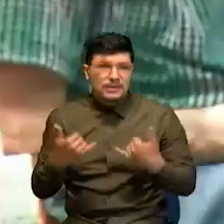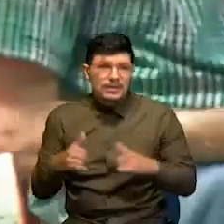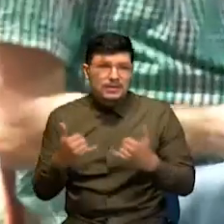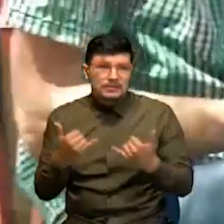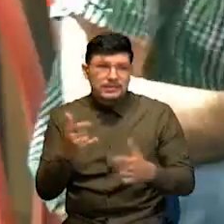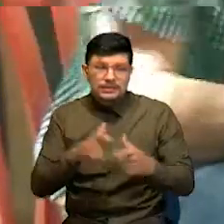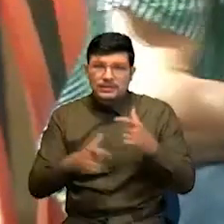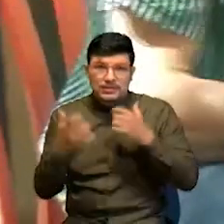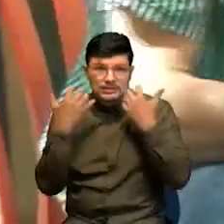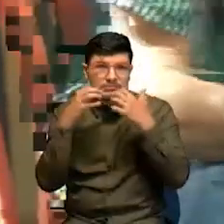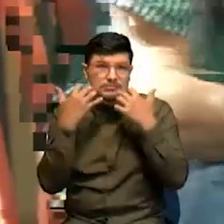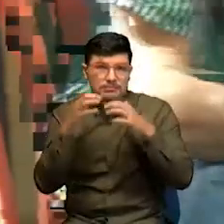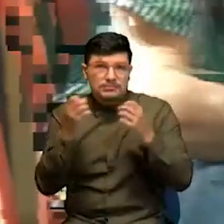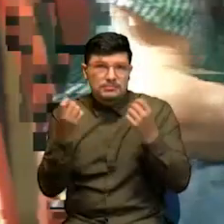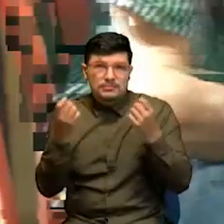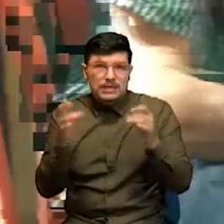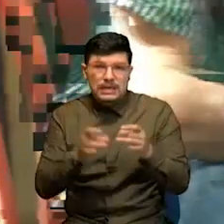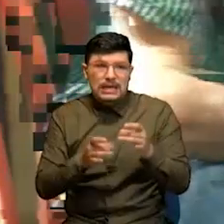sus negocios